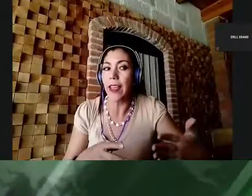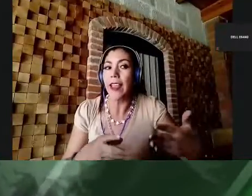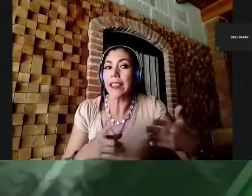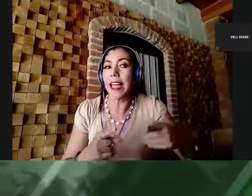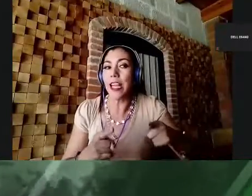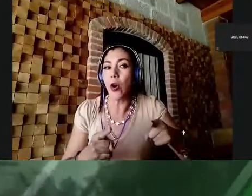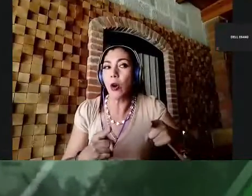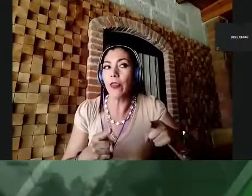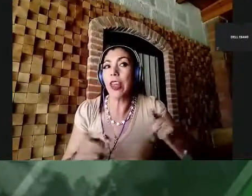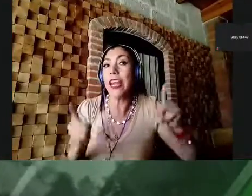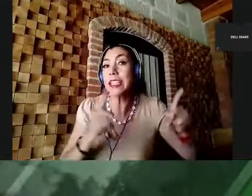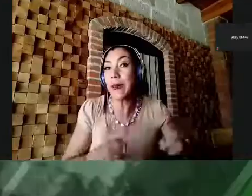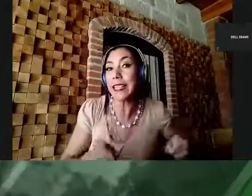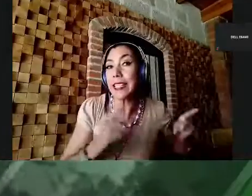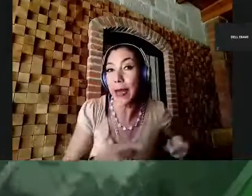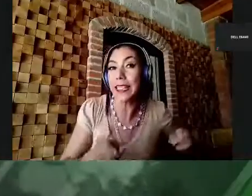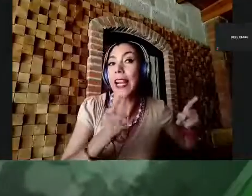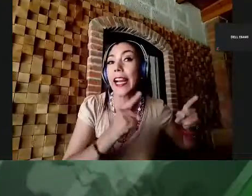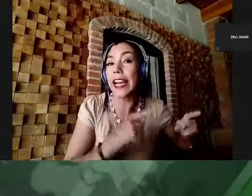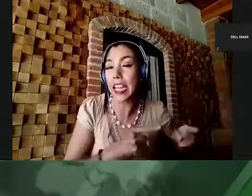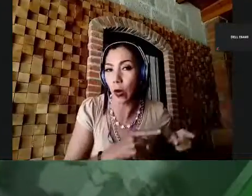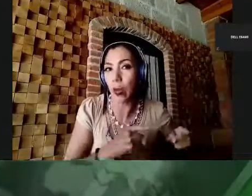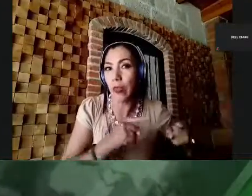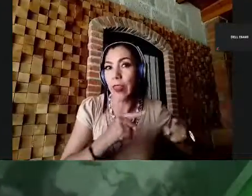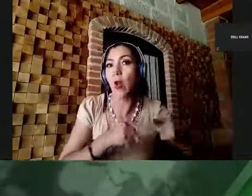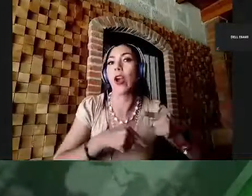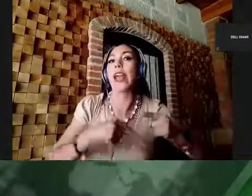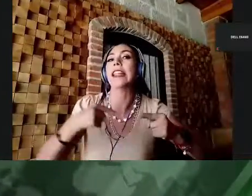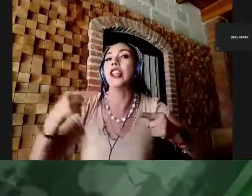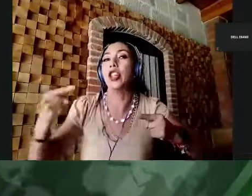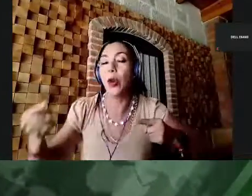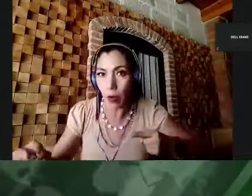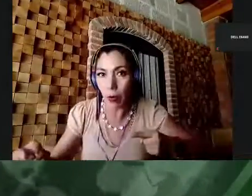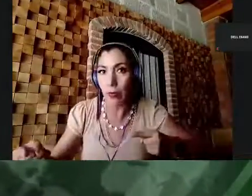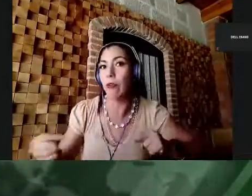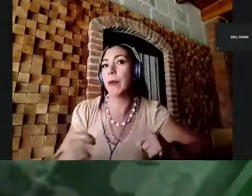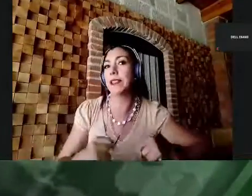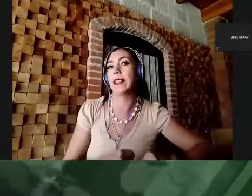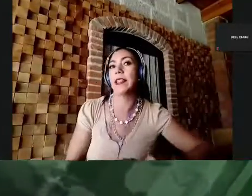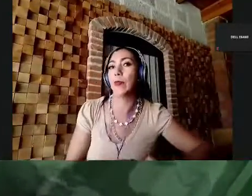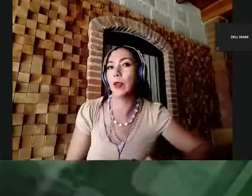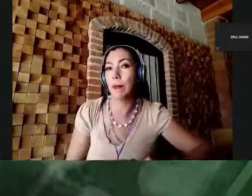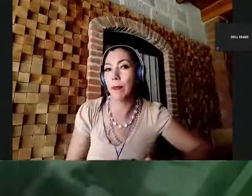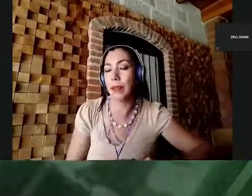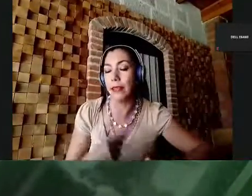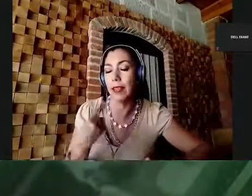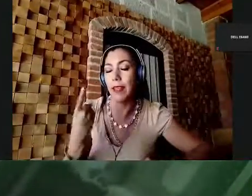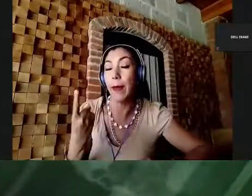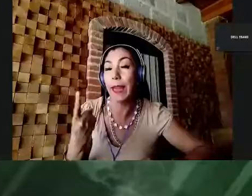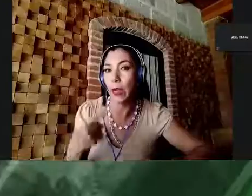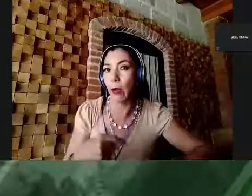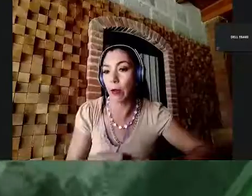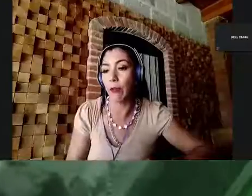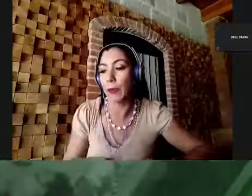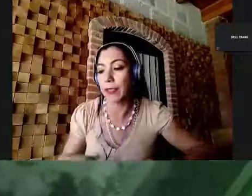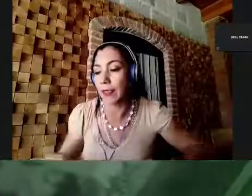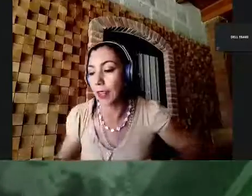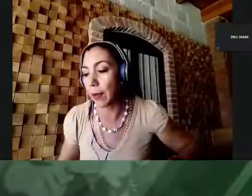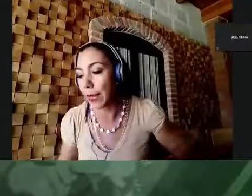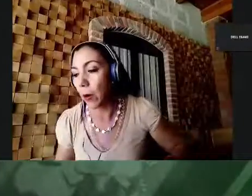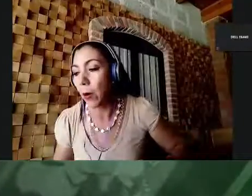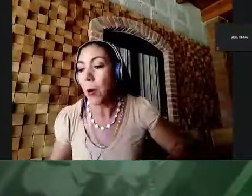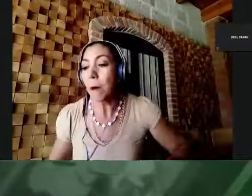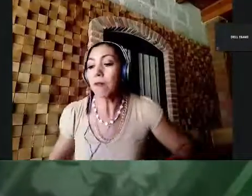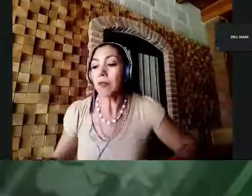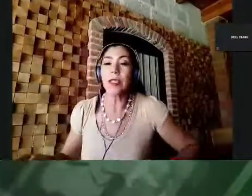usted salió 3 veces más rico de lo que entró cuando fue presidente de México, presidente